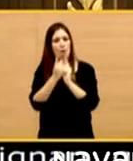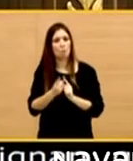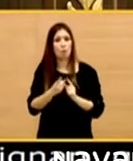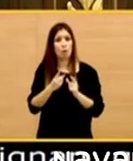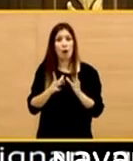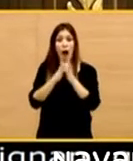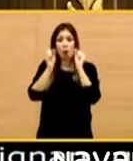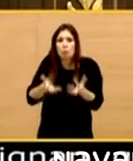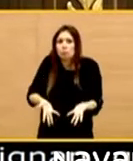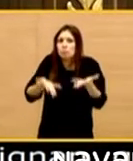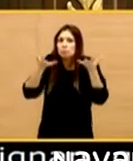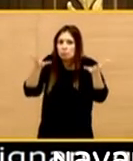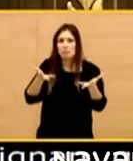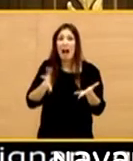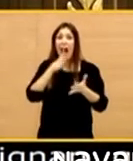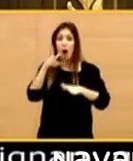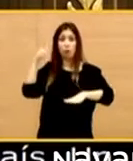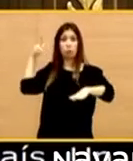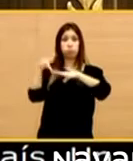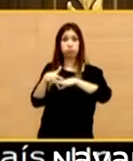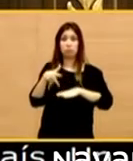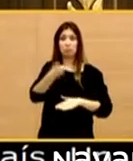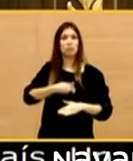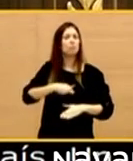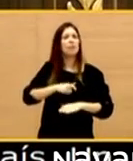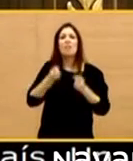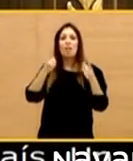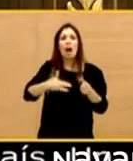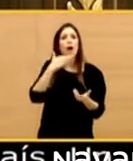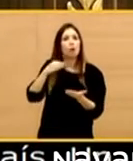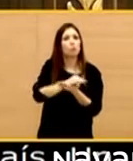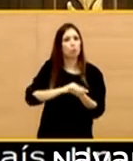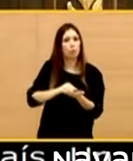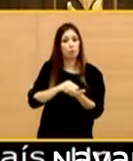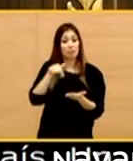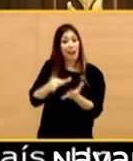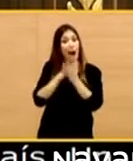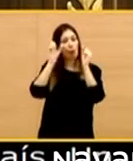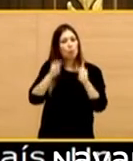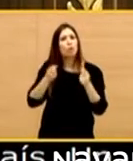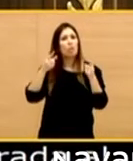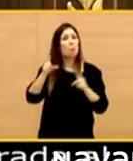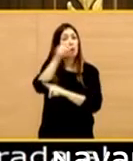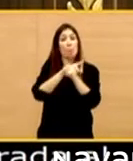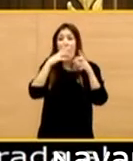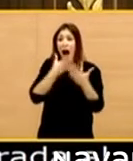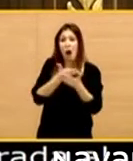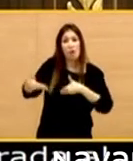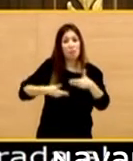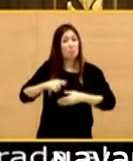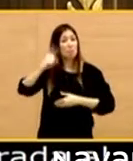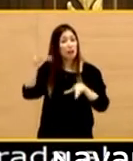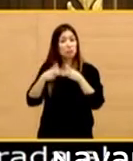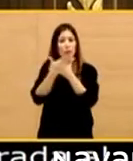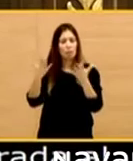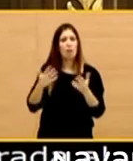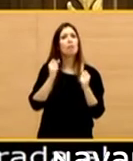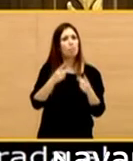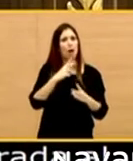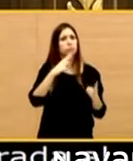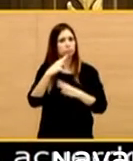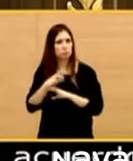al atasco político que vive España. Un acuerdo que ofrece soluciones a los principales problemas y demandas de los españoles. Un acuerdo lleno de